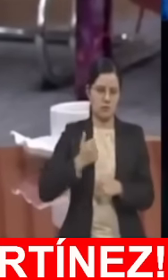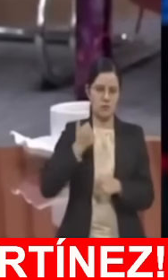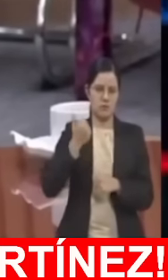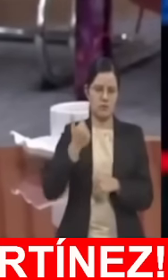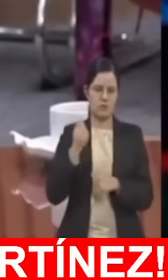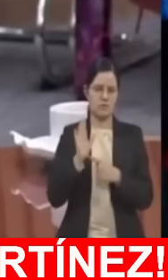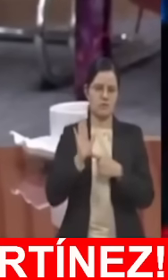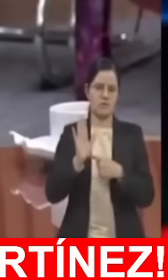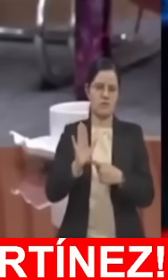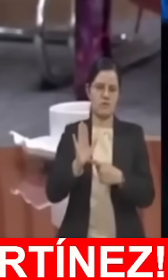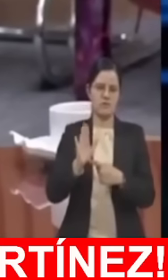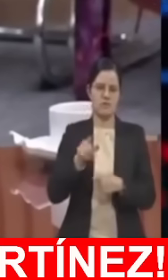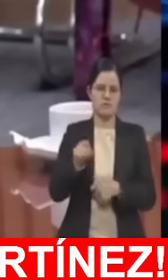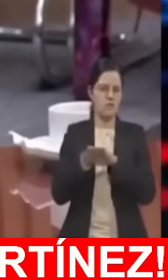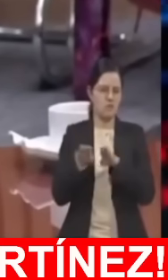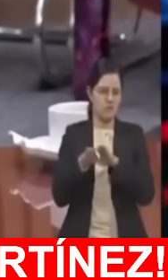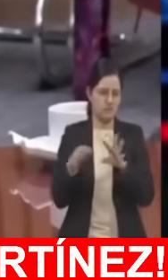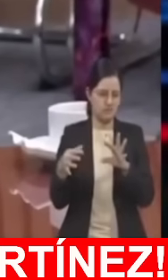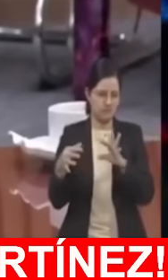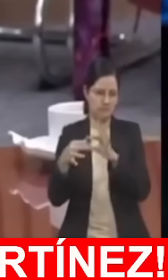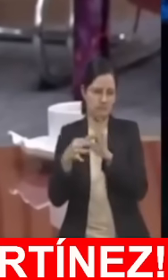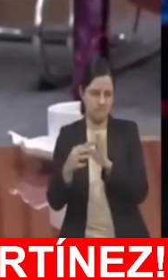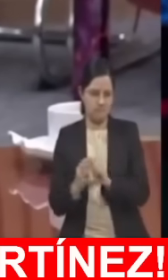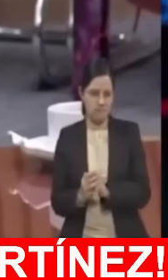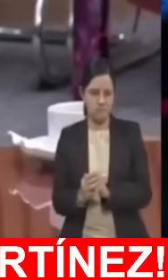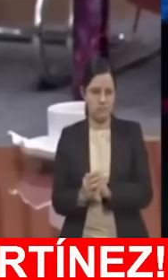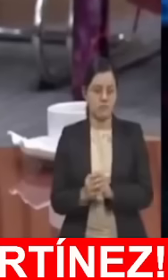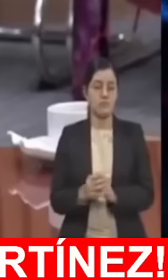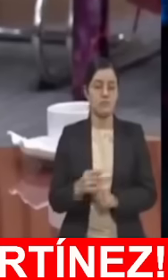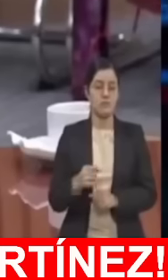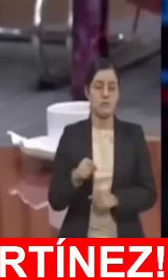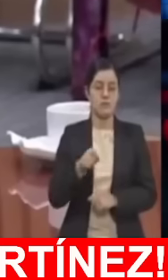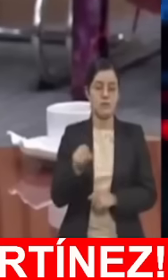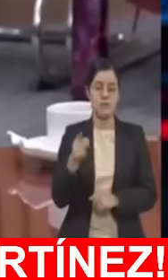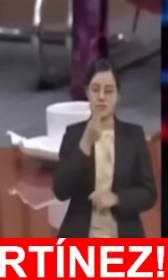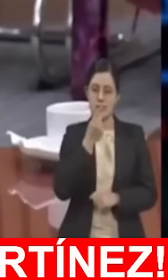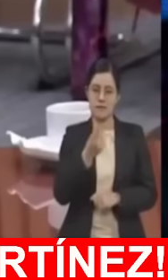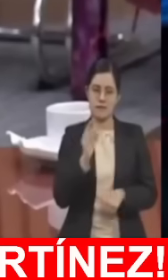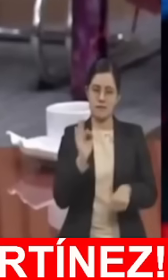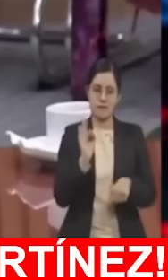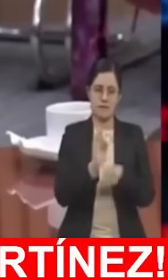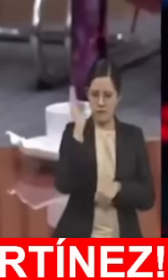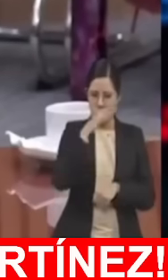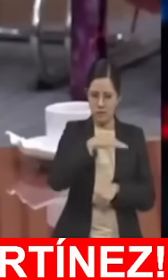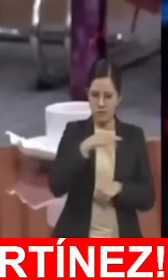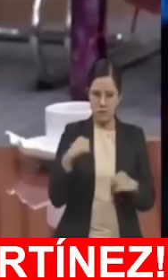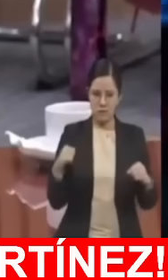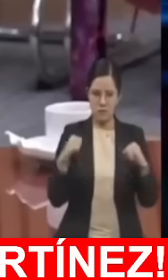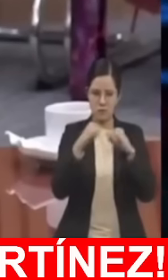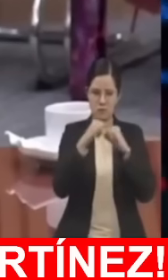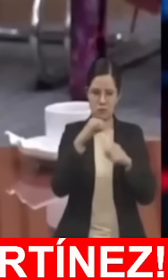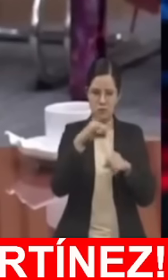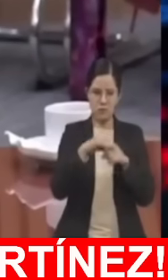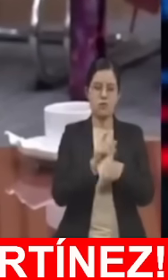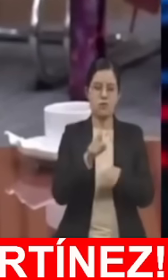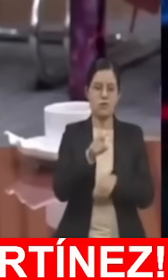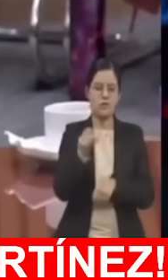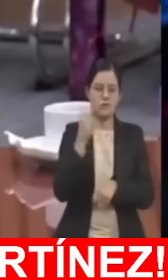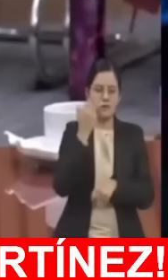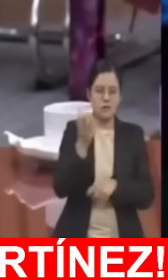evidenciar cómo son estas coaliciones Y decía que ellos han defendido falsamente los órganos autónomos porque pretenden repartírselos